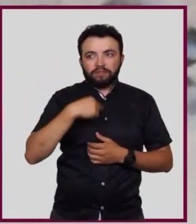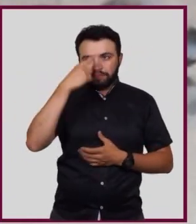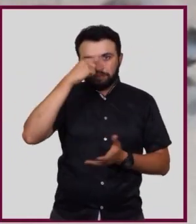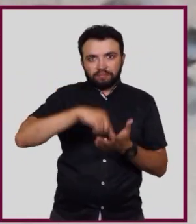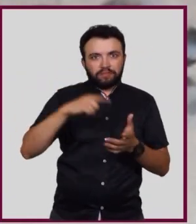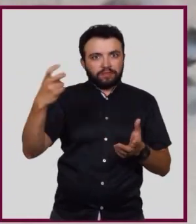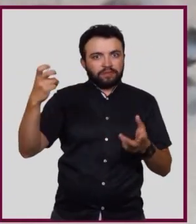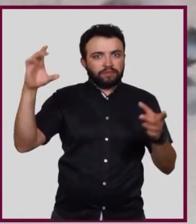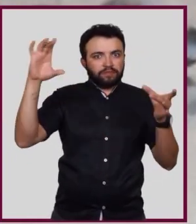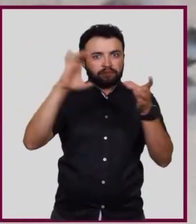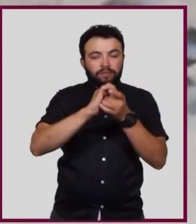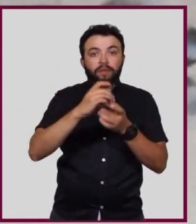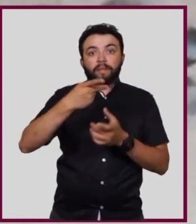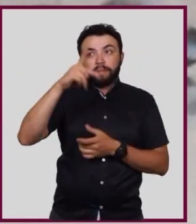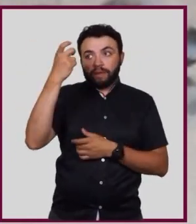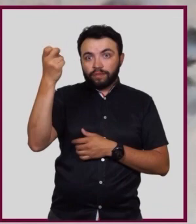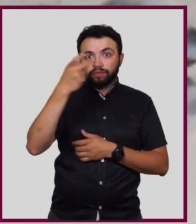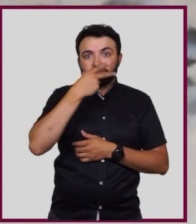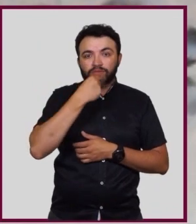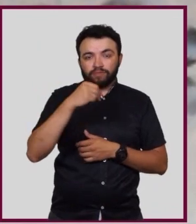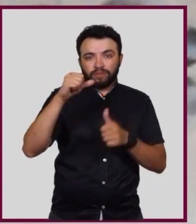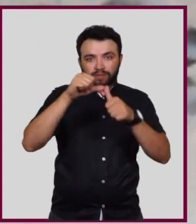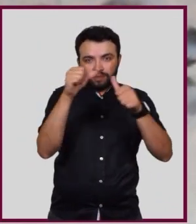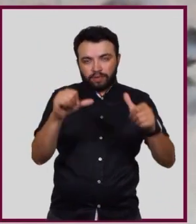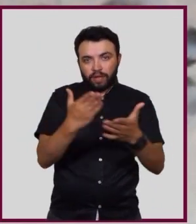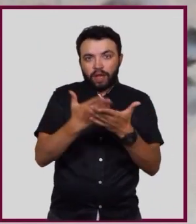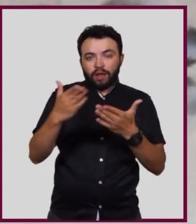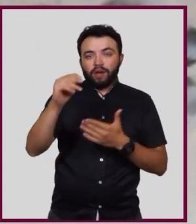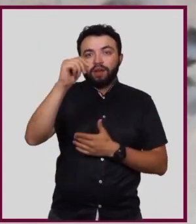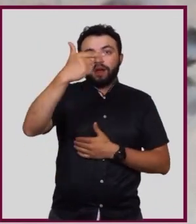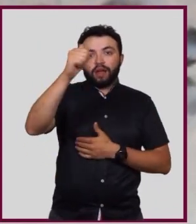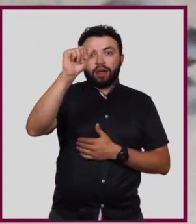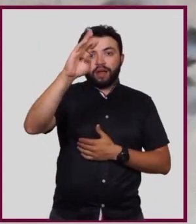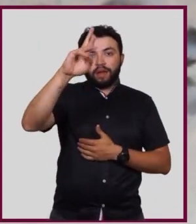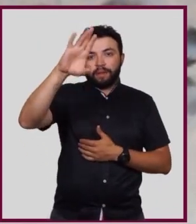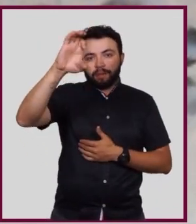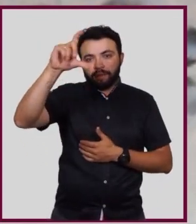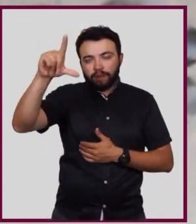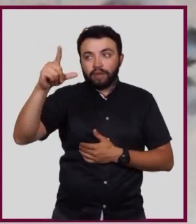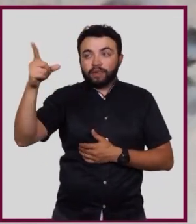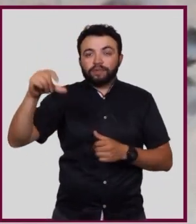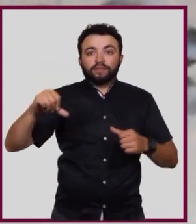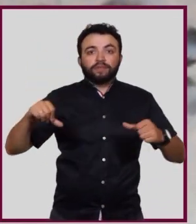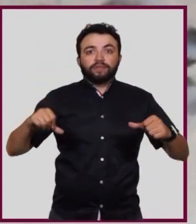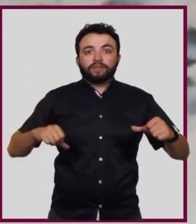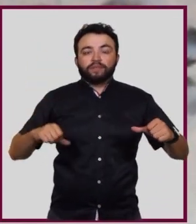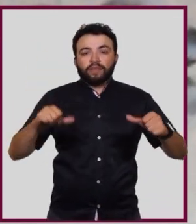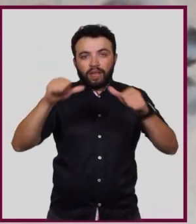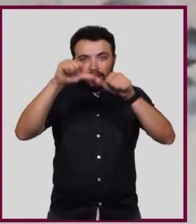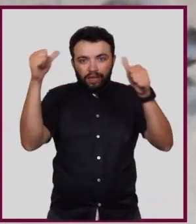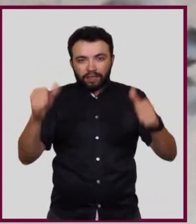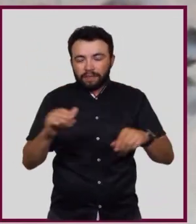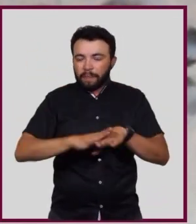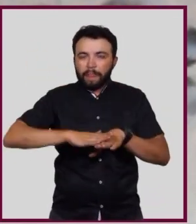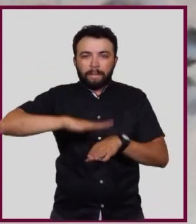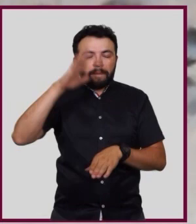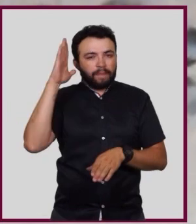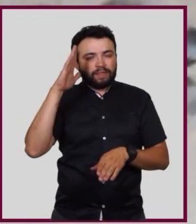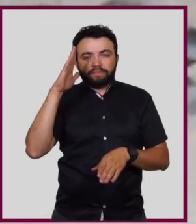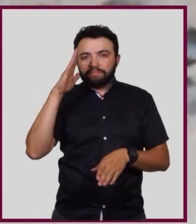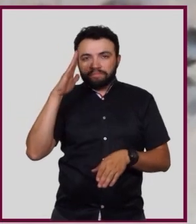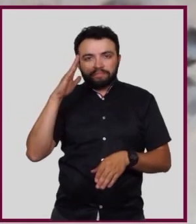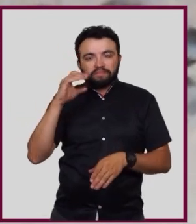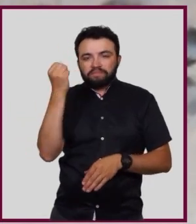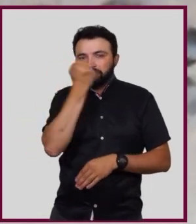es verdad, Gabriel Orozco, quien puede ser considerado como el artista más prominente e influyente en las últimas décadas,